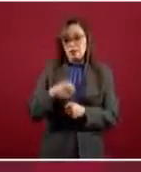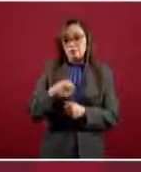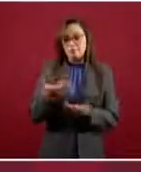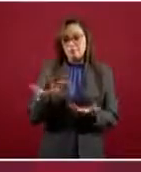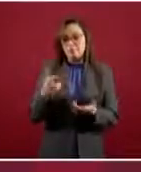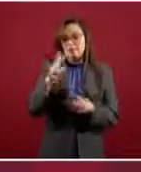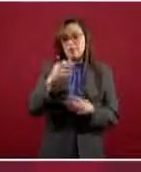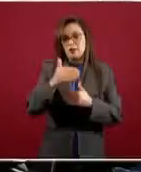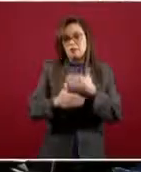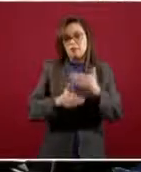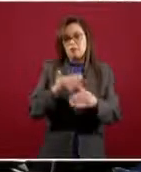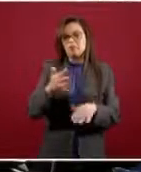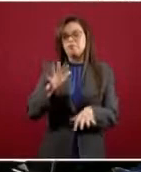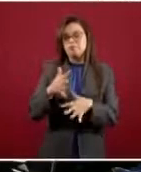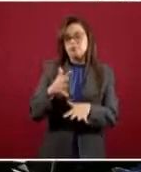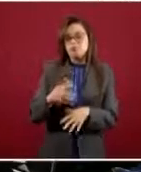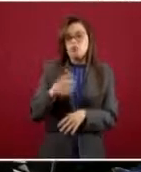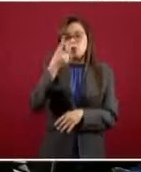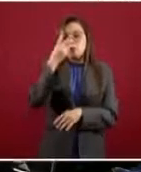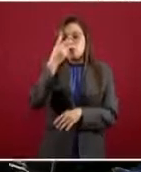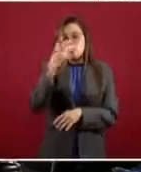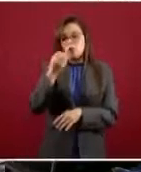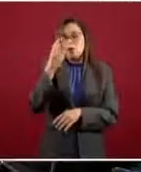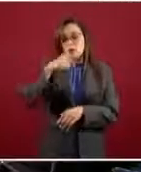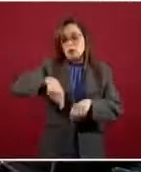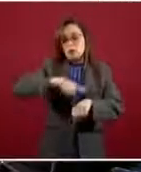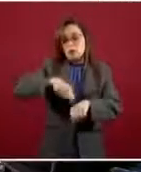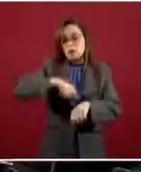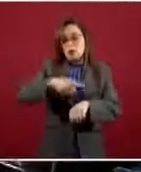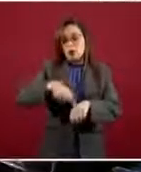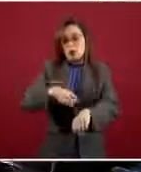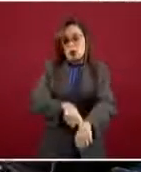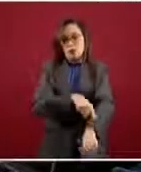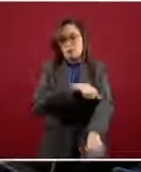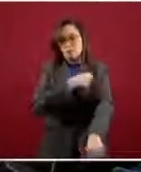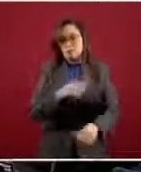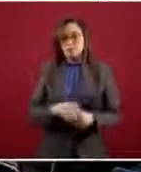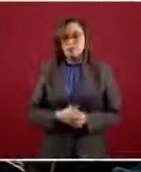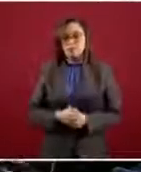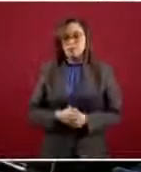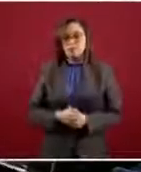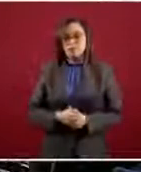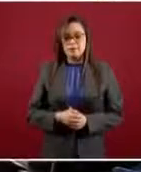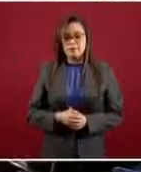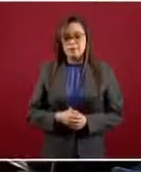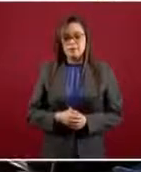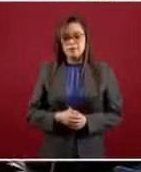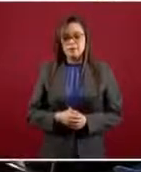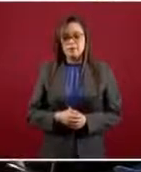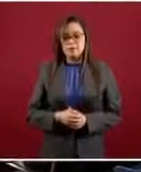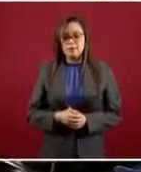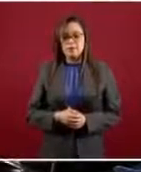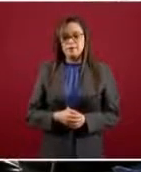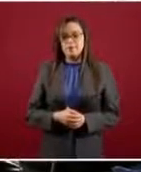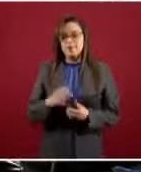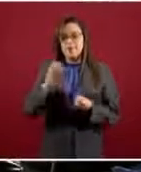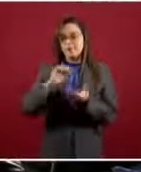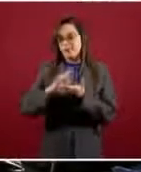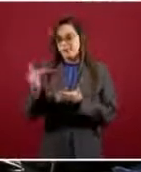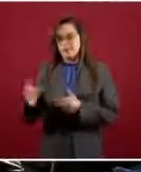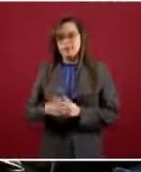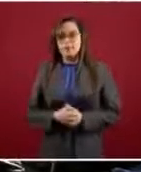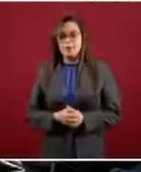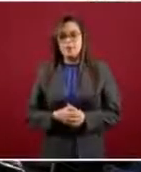de 2 a 3 horas, ¿no? Doctor Esbarto. Sí, muchas gracias. Como ustedes saben, existe un